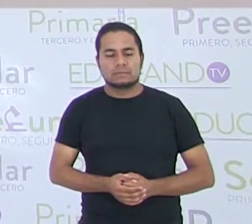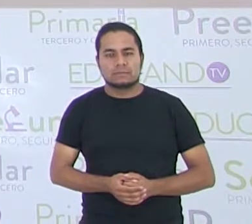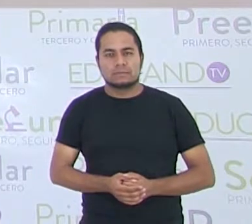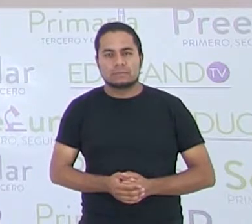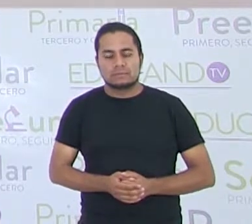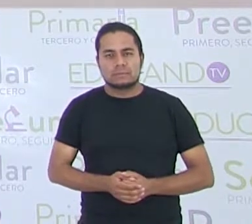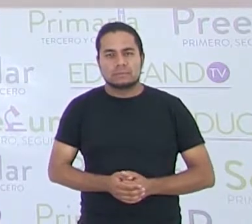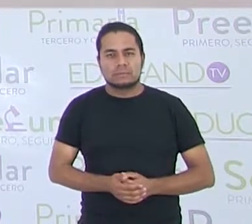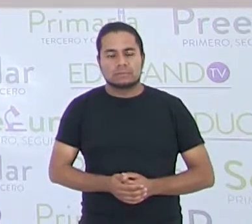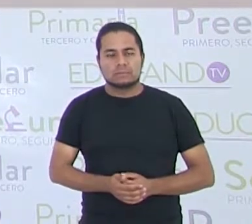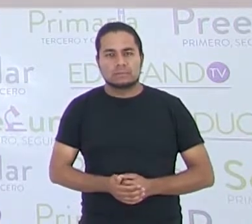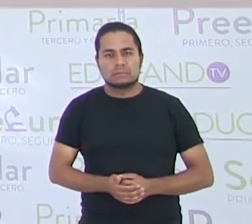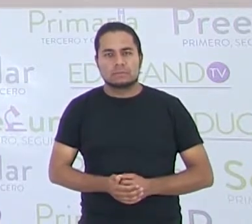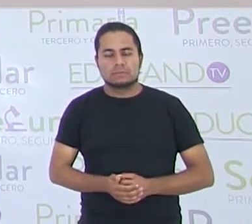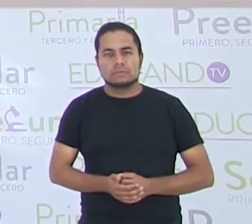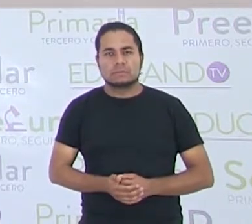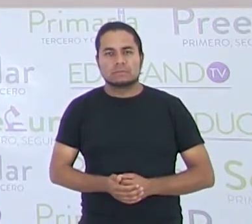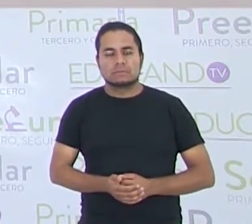Además